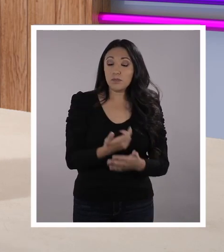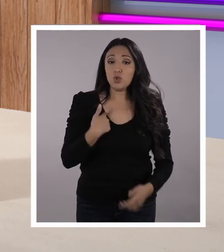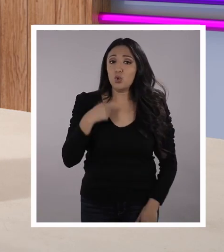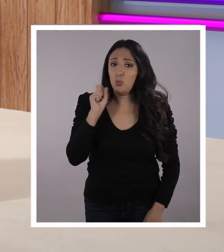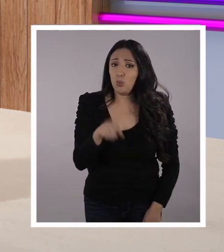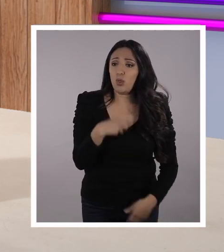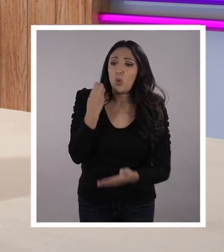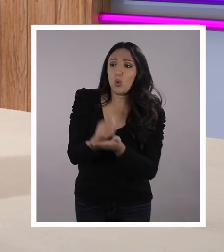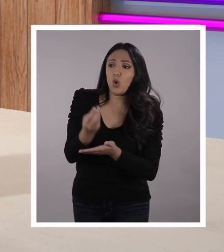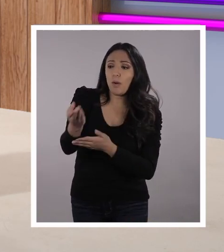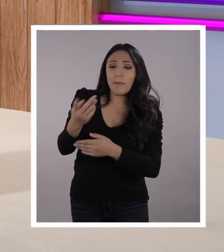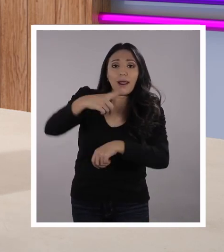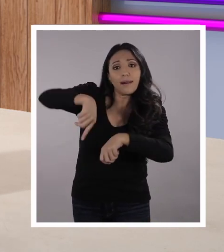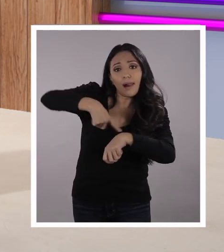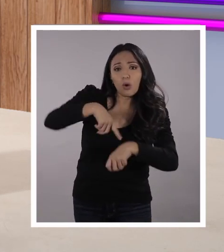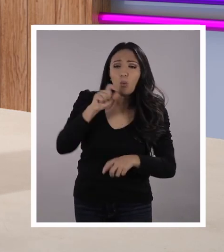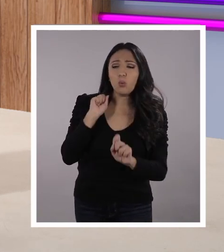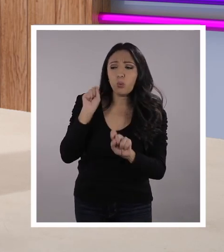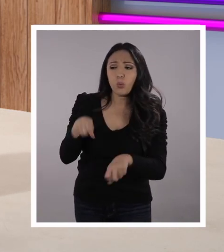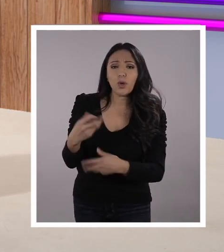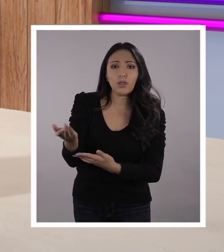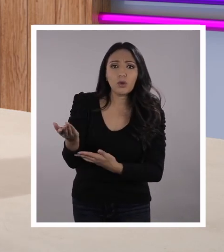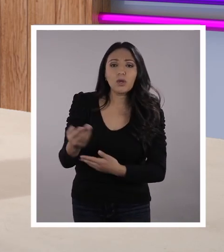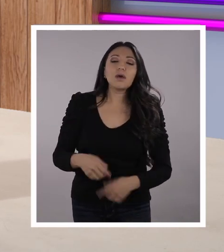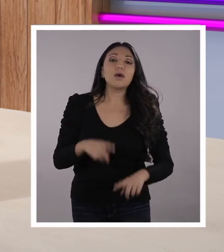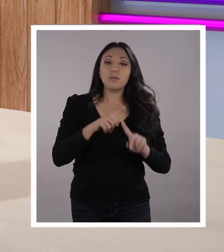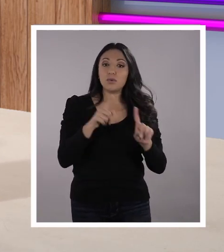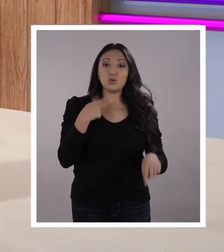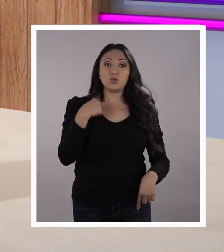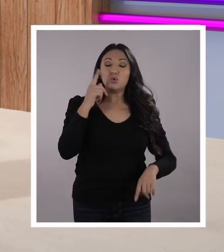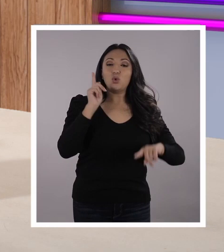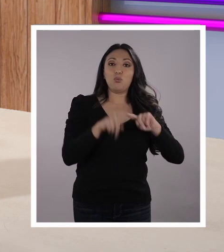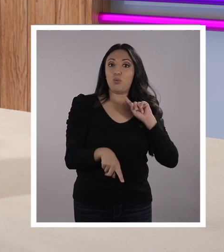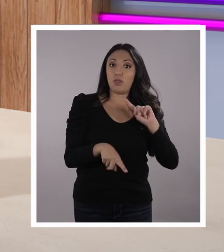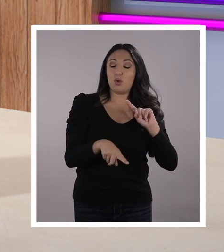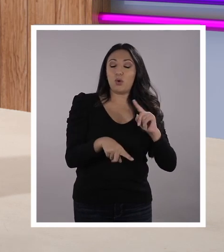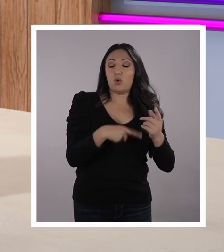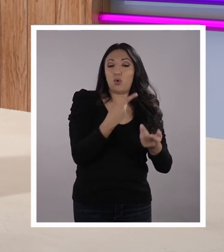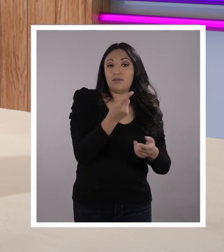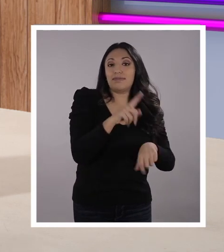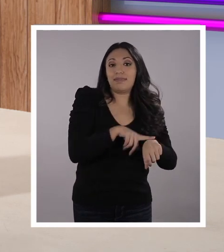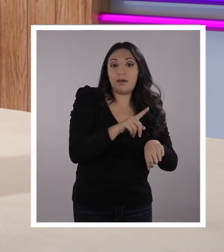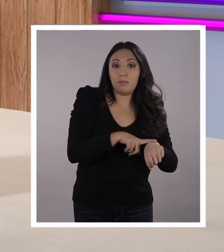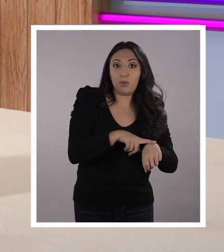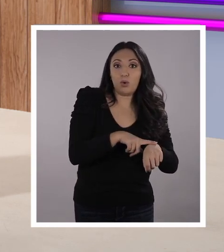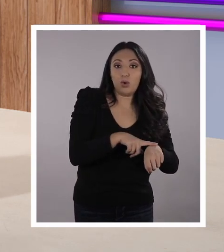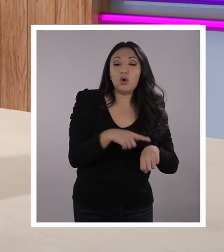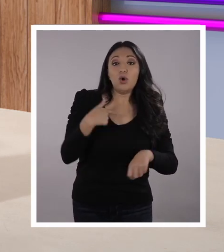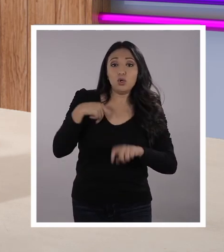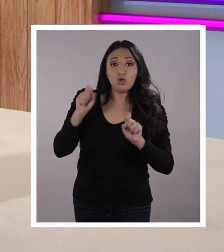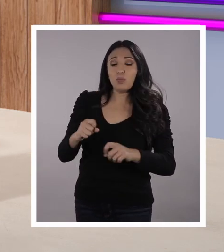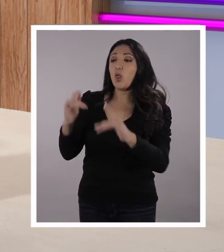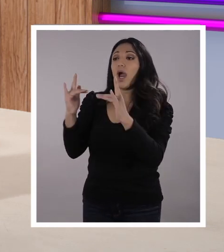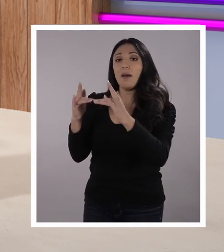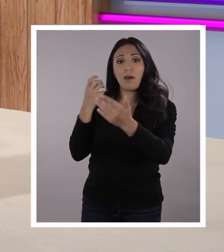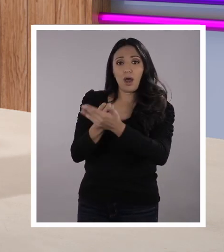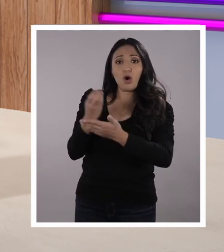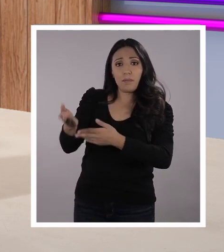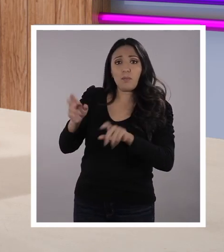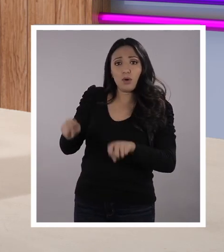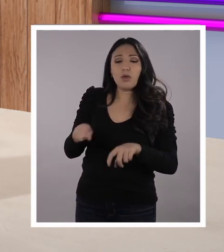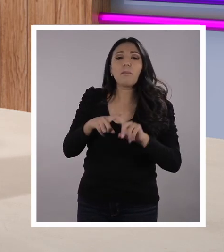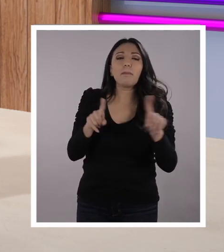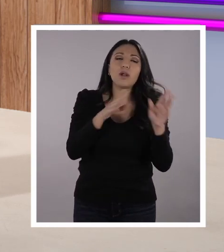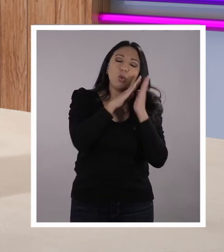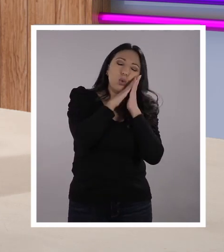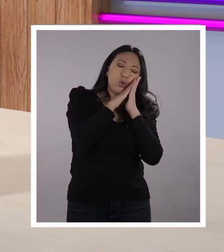puedo comprar un reloj, pero no el tiempo. Puedo comprar una cama, pero no el sueño. Puedo comprar